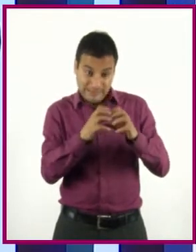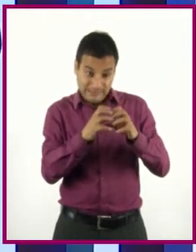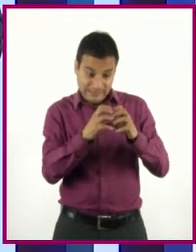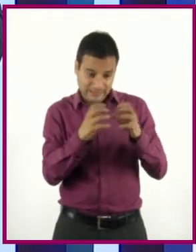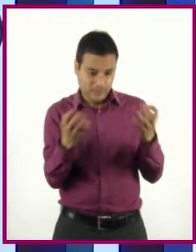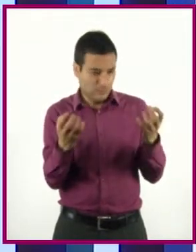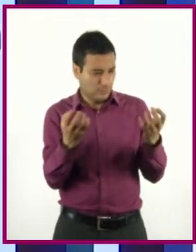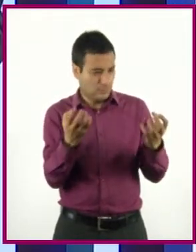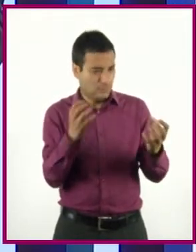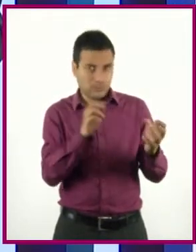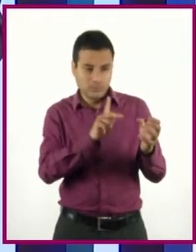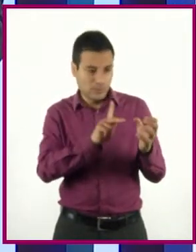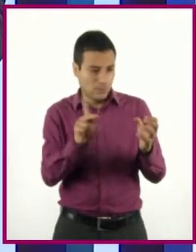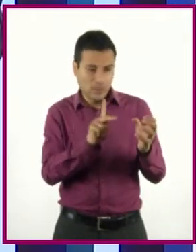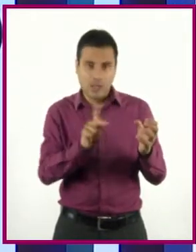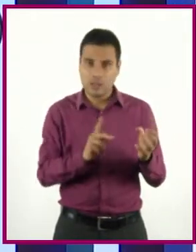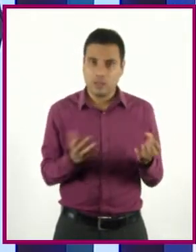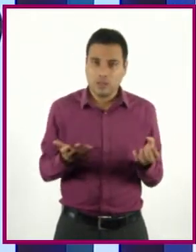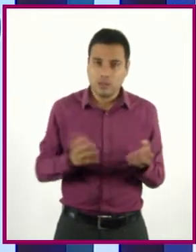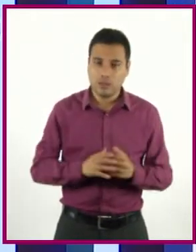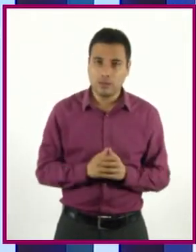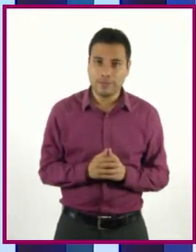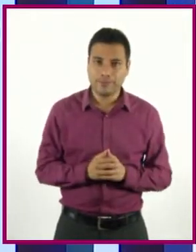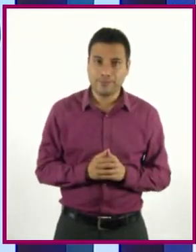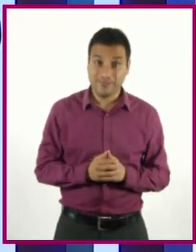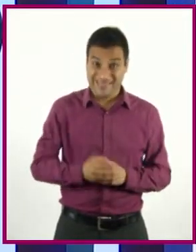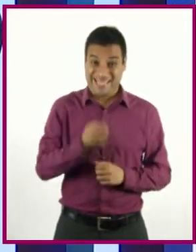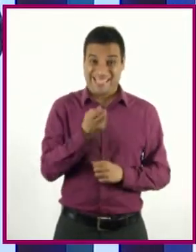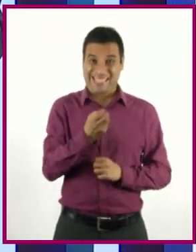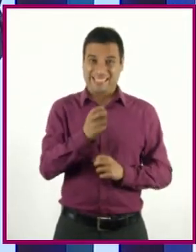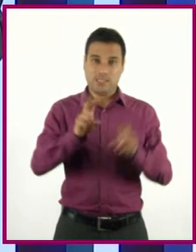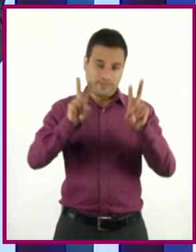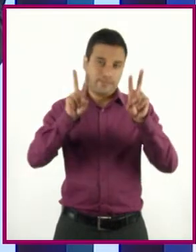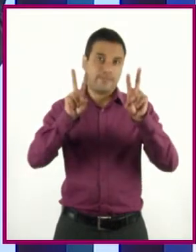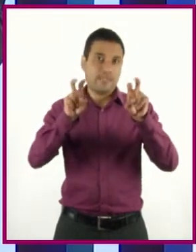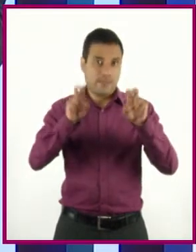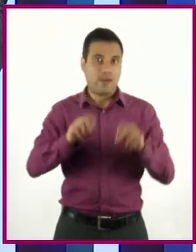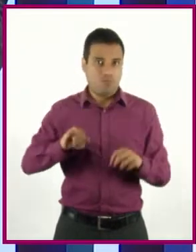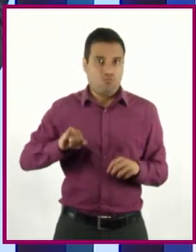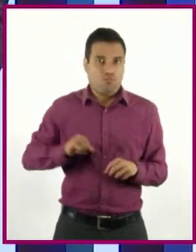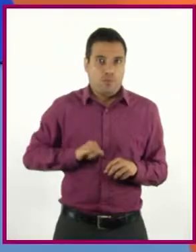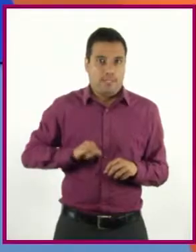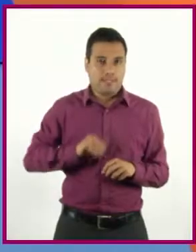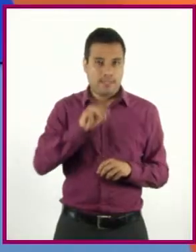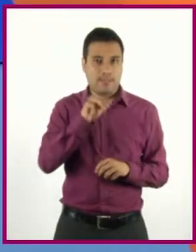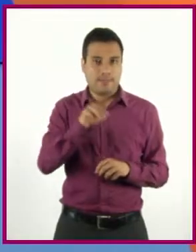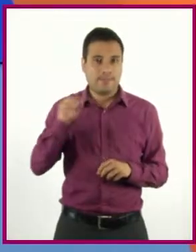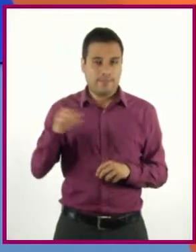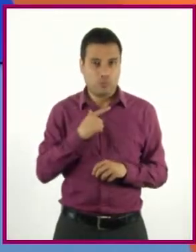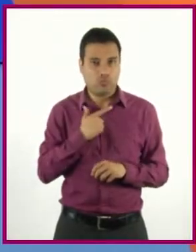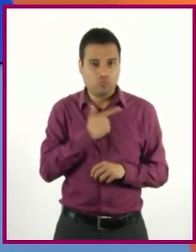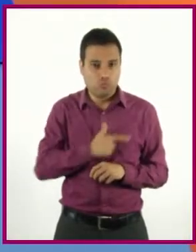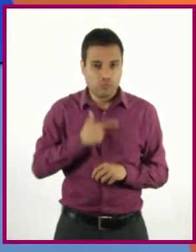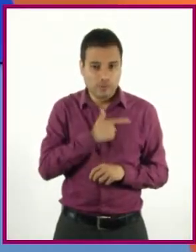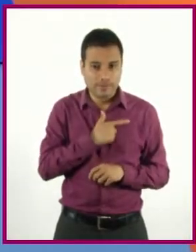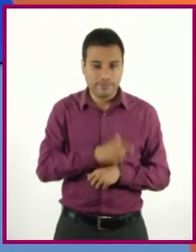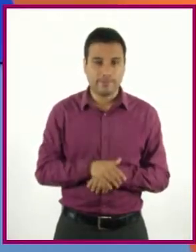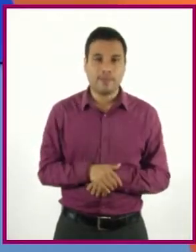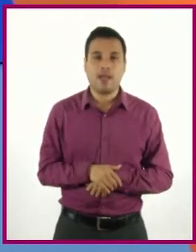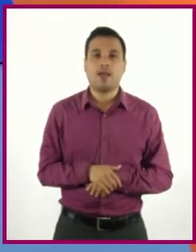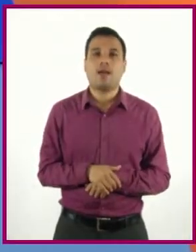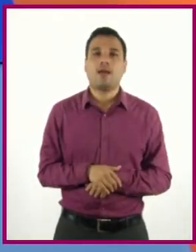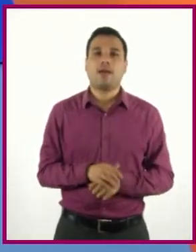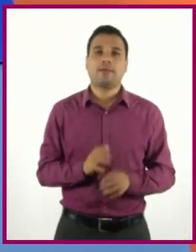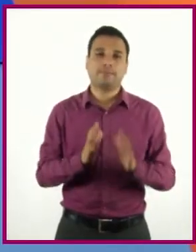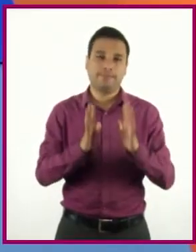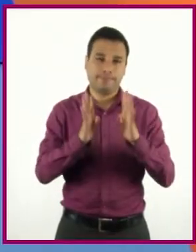son iguales. Esto era un tema de estudio muy interesante para el doctor Moshinsky. Ya veo por qué es